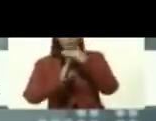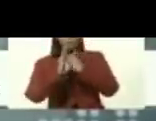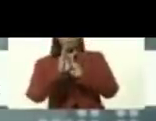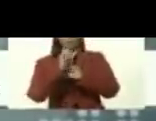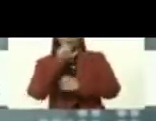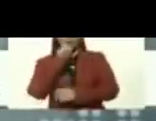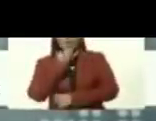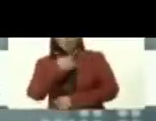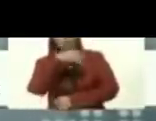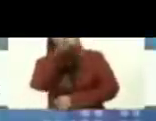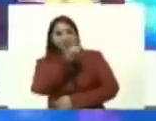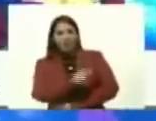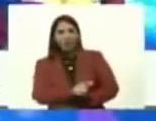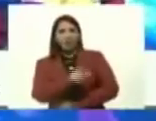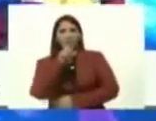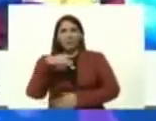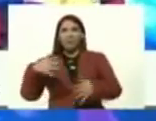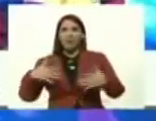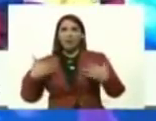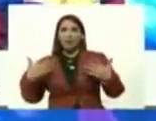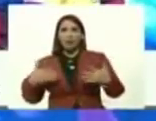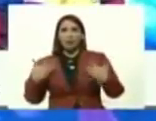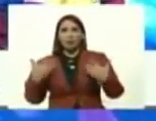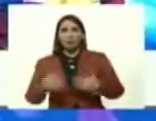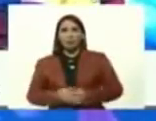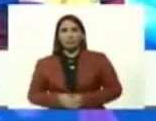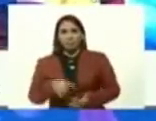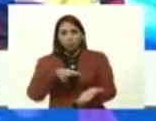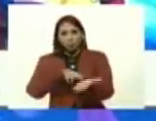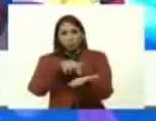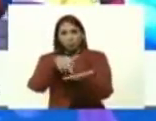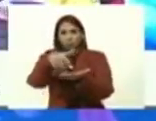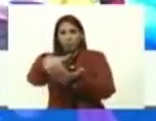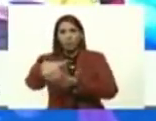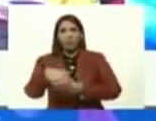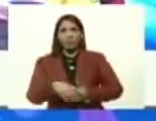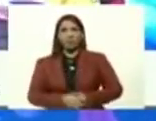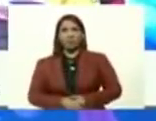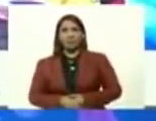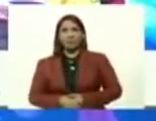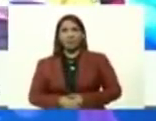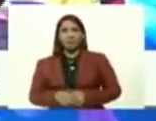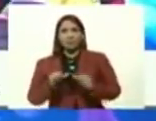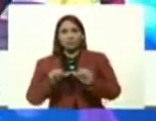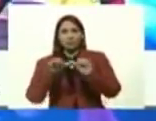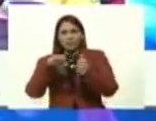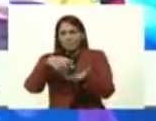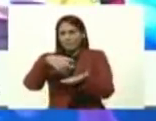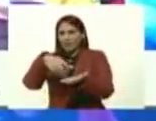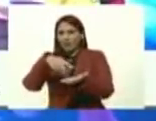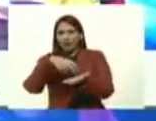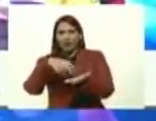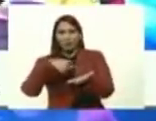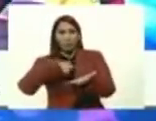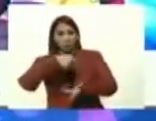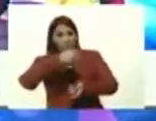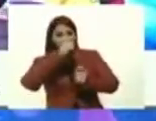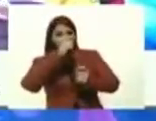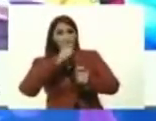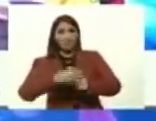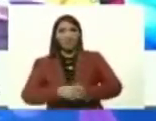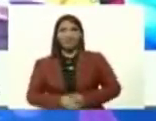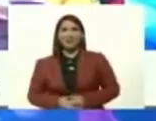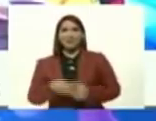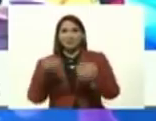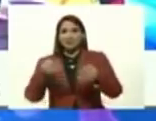buena gente y tan alegre como eres tú, Yulimar. Sigue con tu bailito. Yo me lo aprendí. Cada